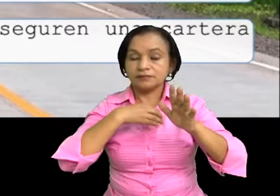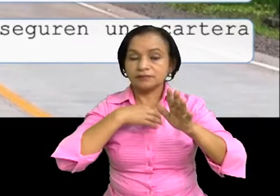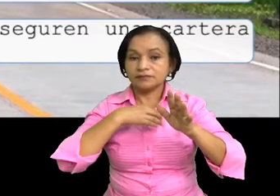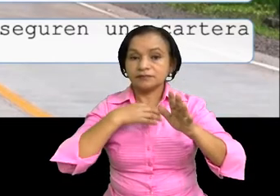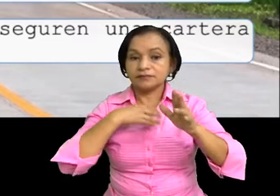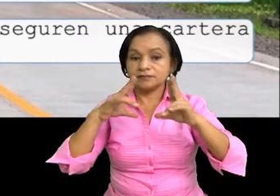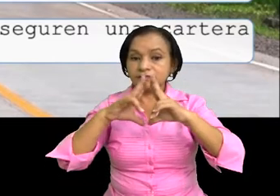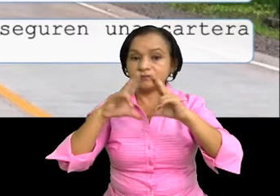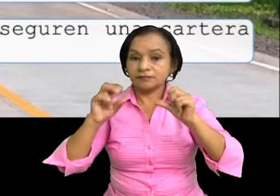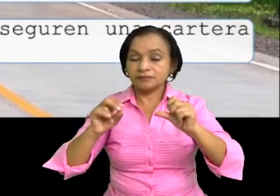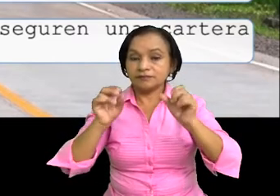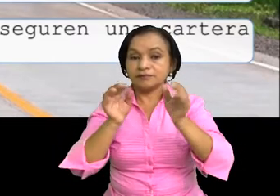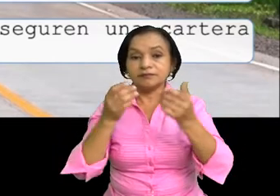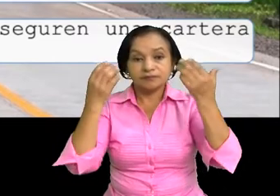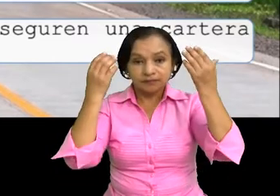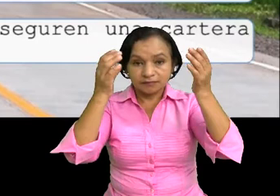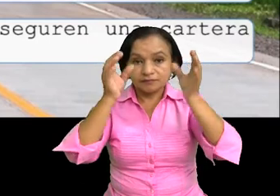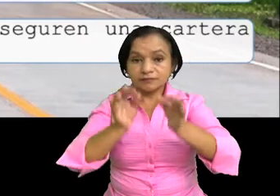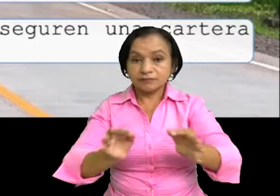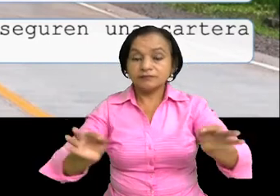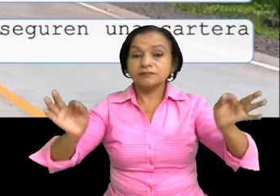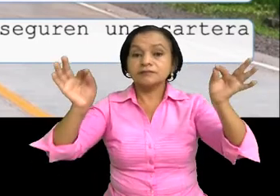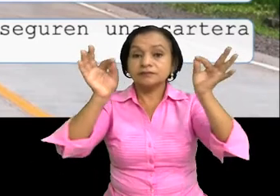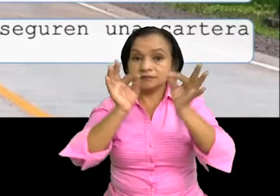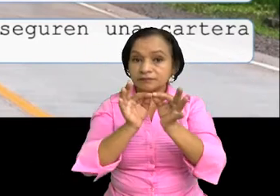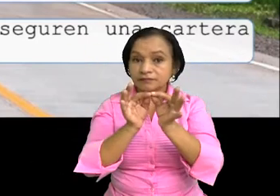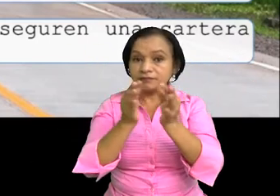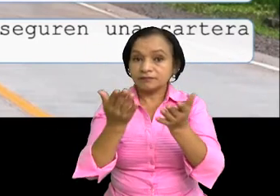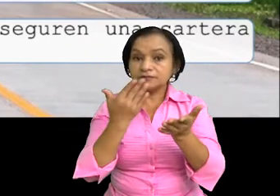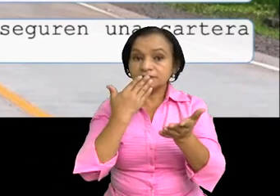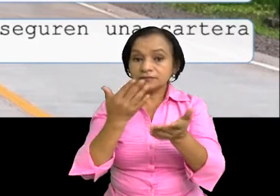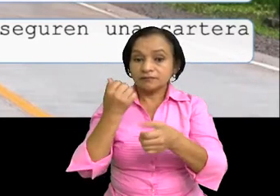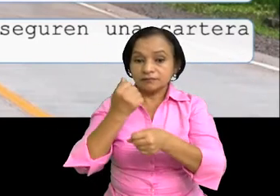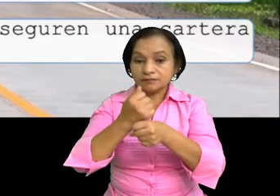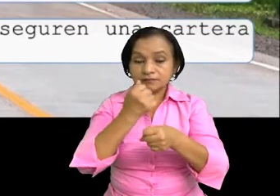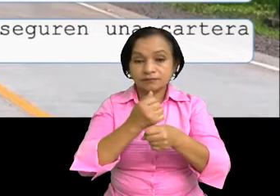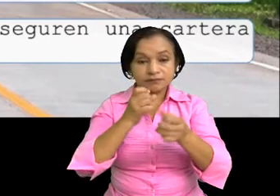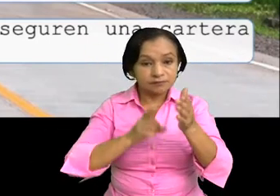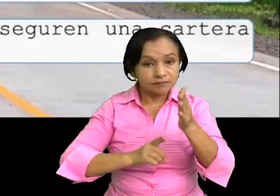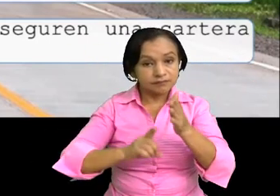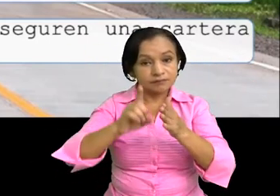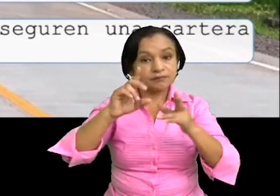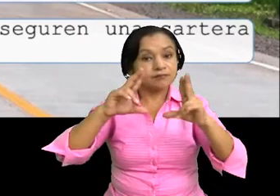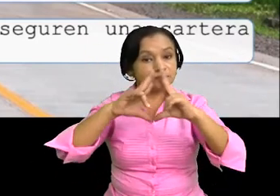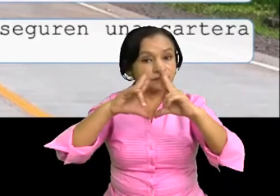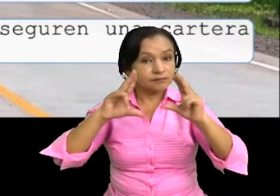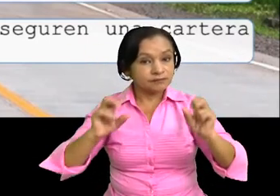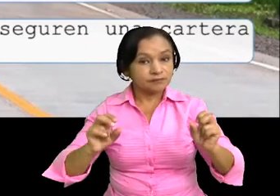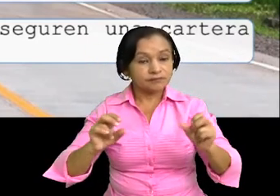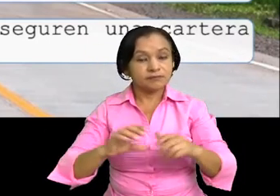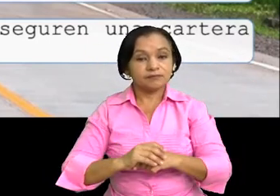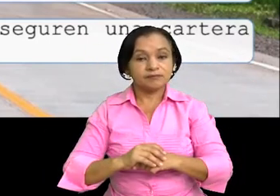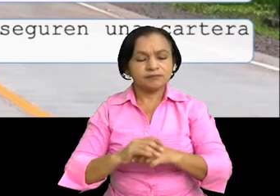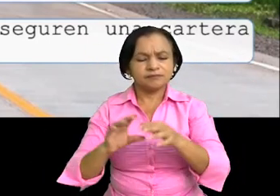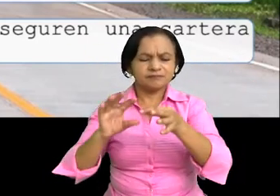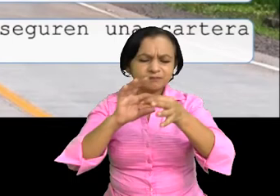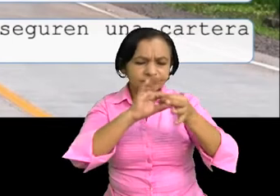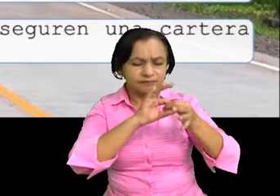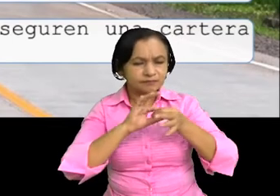son cuestiones fundamentales para el buen funcionamiento de Nicaragua como un todo.